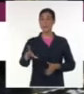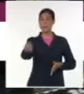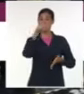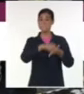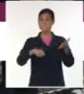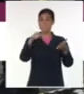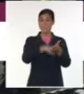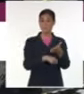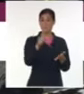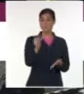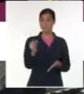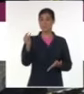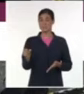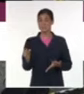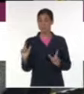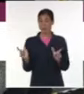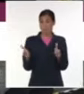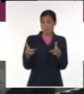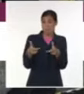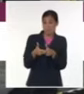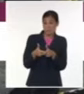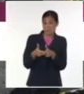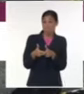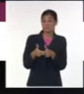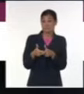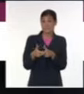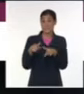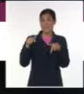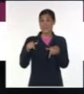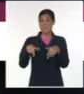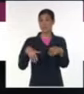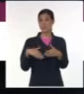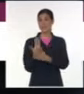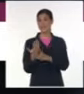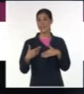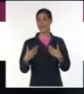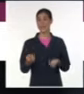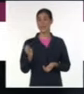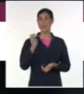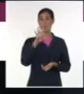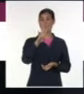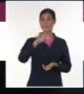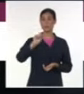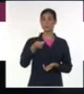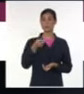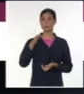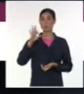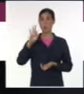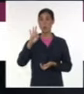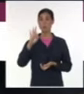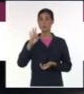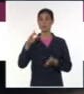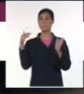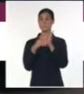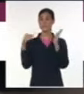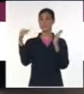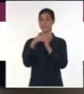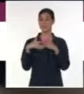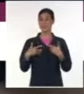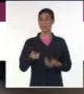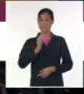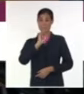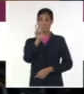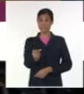sin constituir en una jornada en el cual se convocaron a 4.8 millones de chilenos a las urnas.